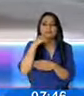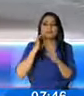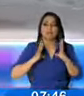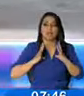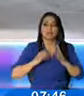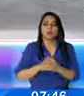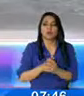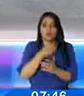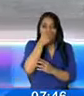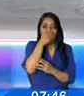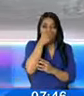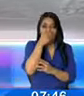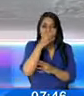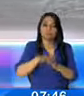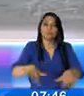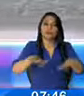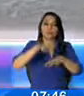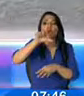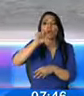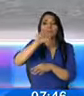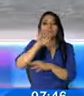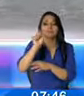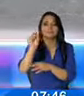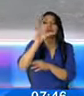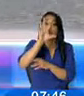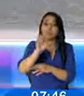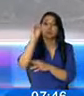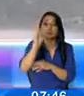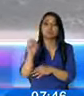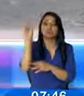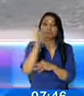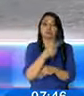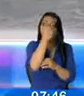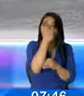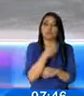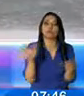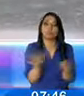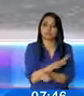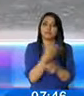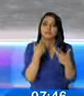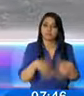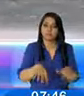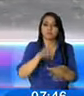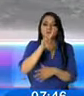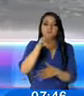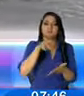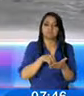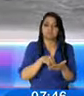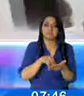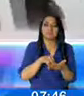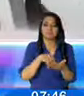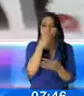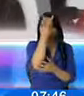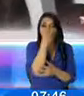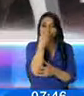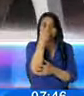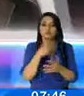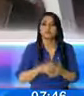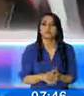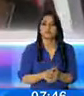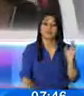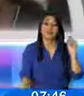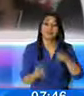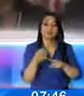en Puerto López está confirmado el 50% de las reservaciones en las 2600 plazas hoteleras se espera llegar al